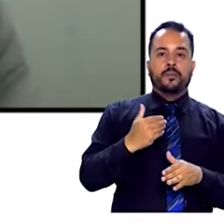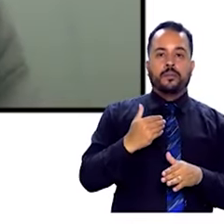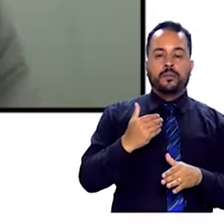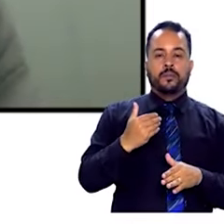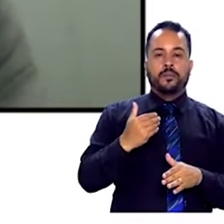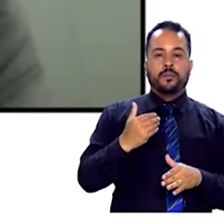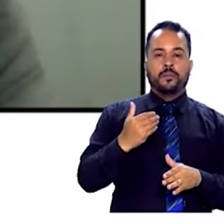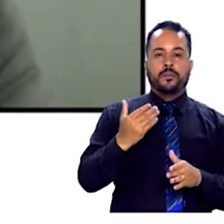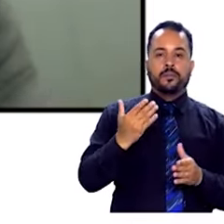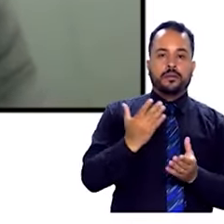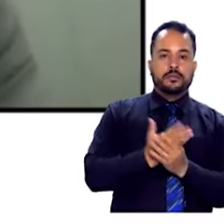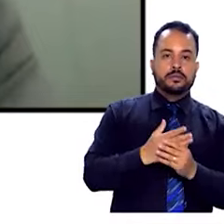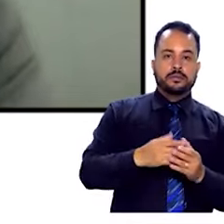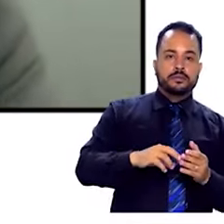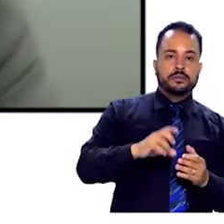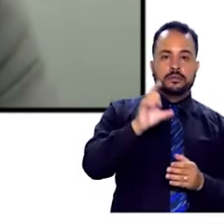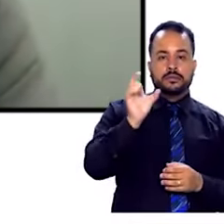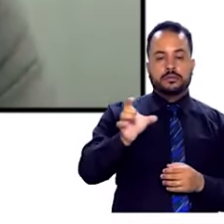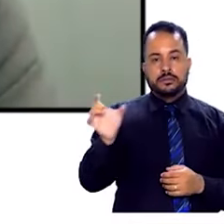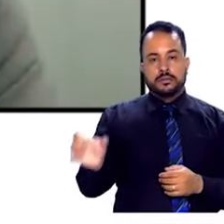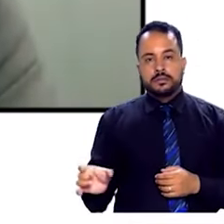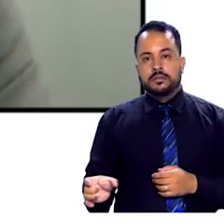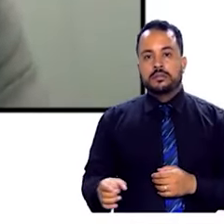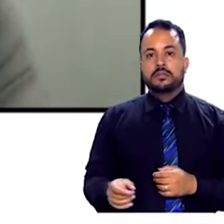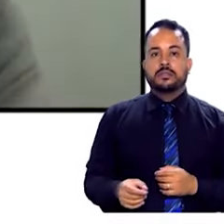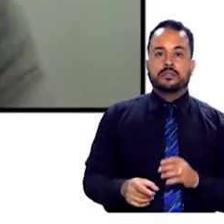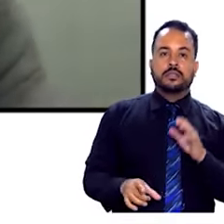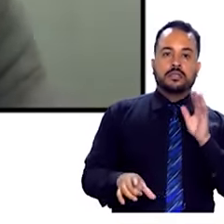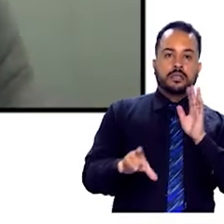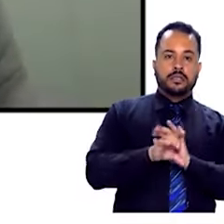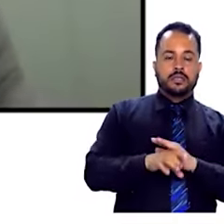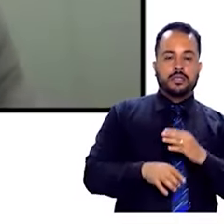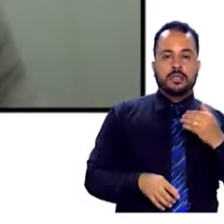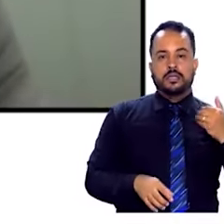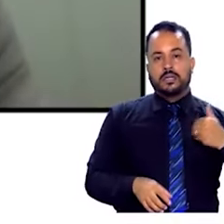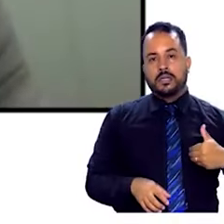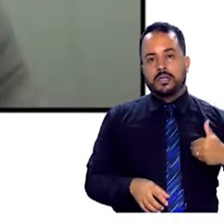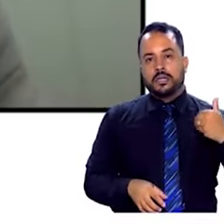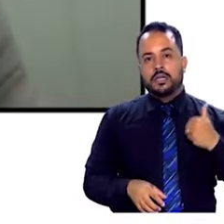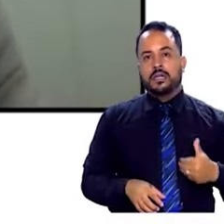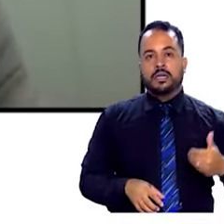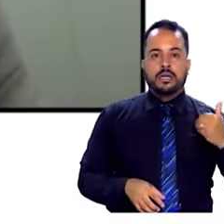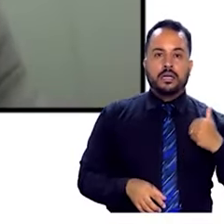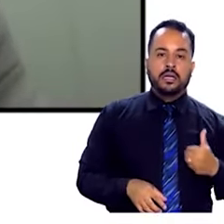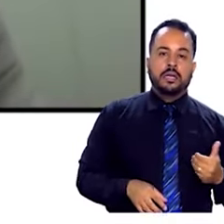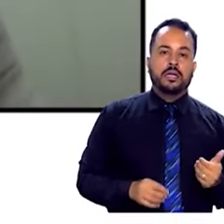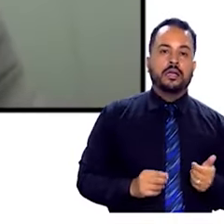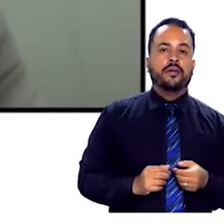argentino o crio para decir en una sola expri a Este